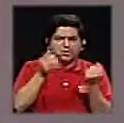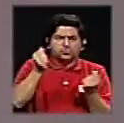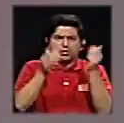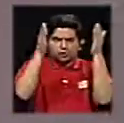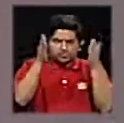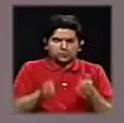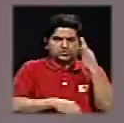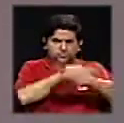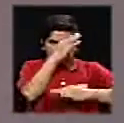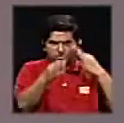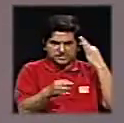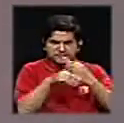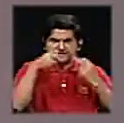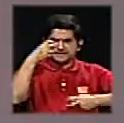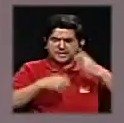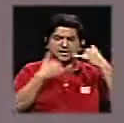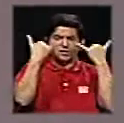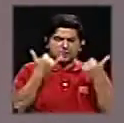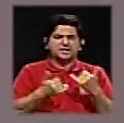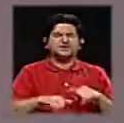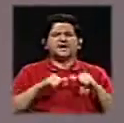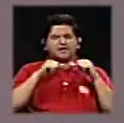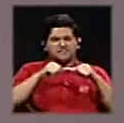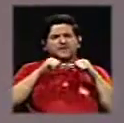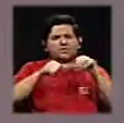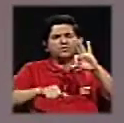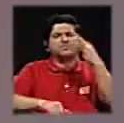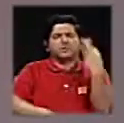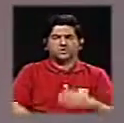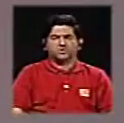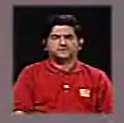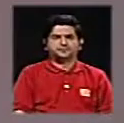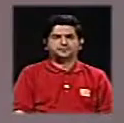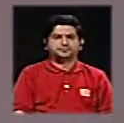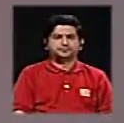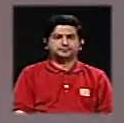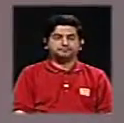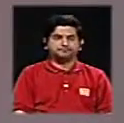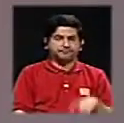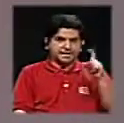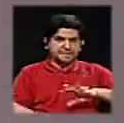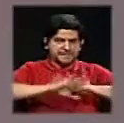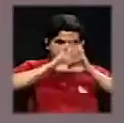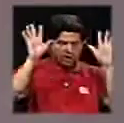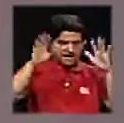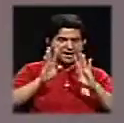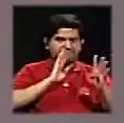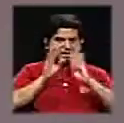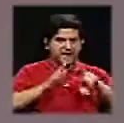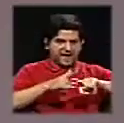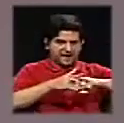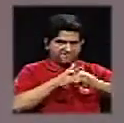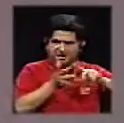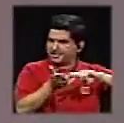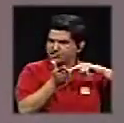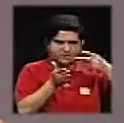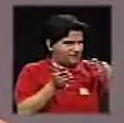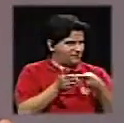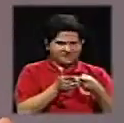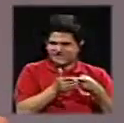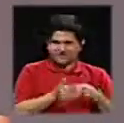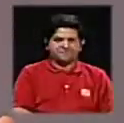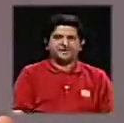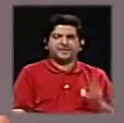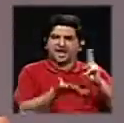a este tipo de problemas y ya con cierta frecuencia? Sí, ahí hay que ser claro que cuando hablamos de mantenimiento no nos referimos precisamente